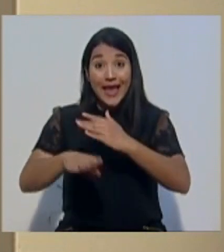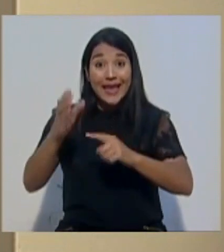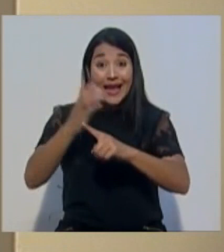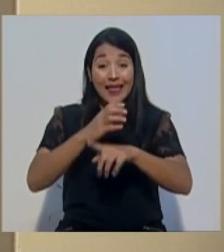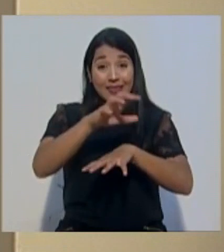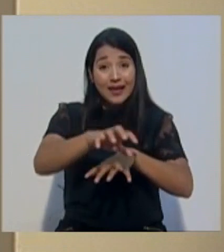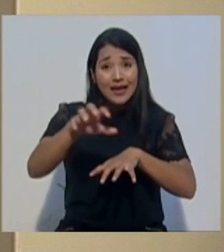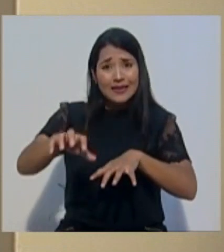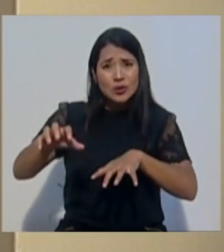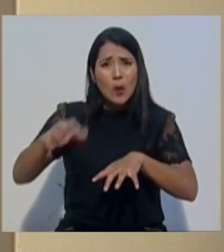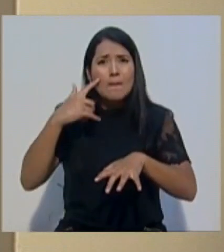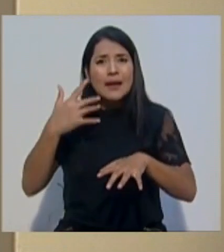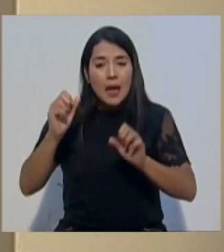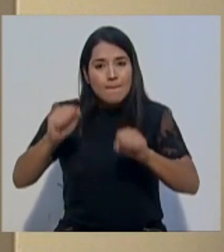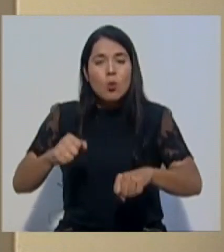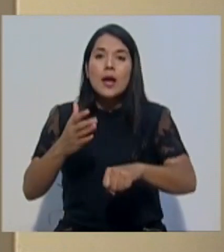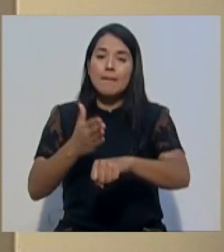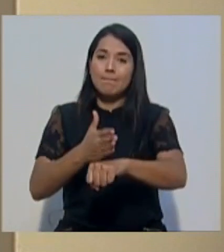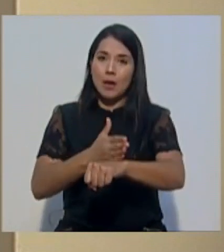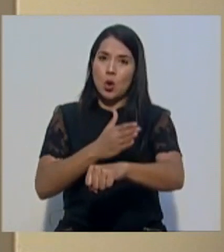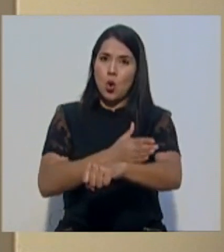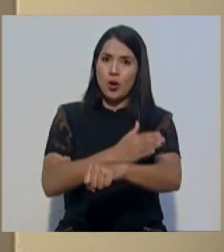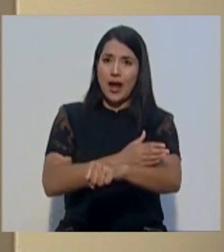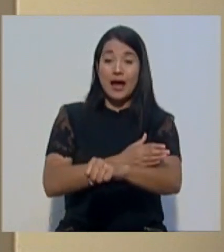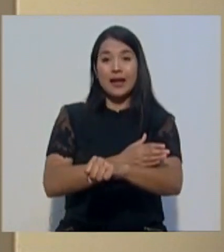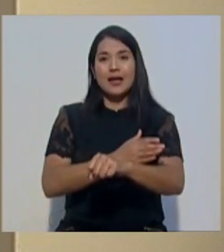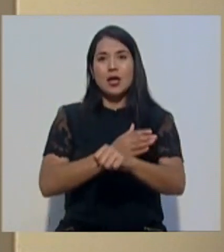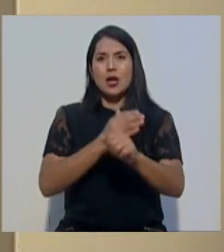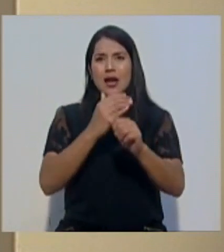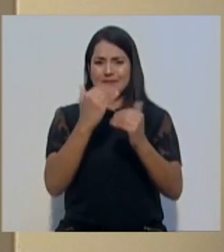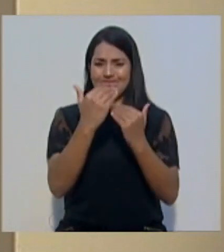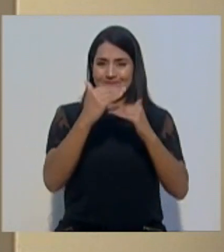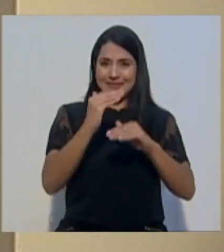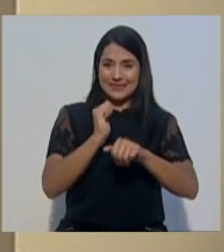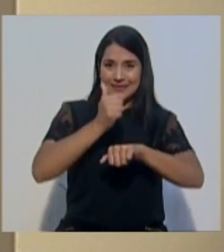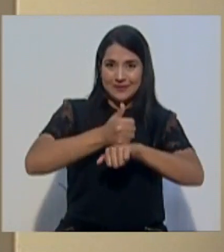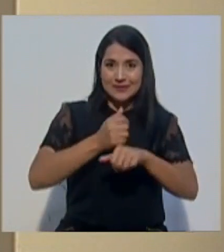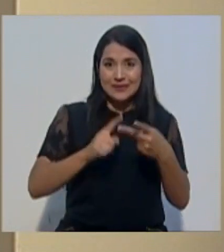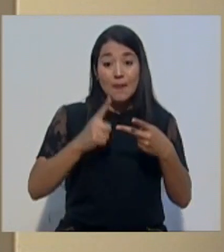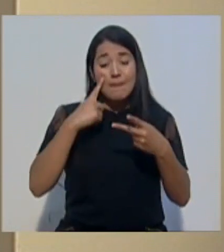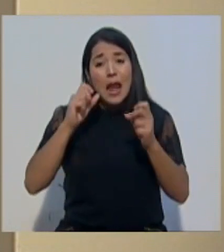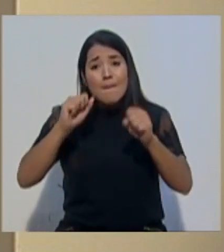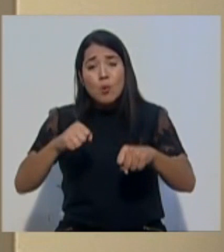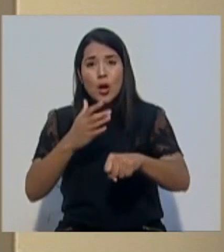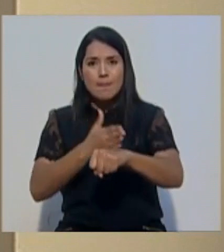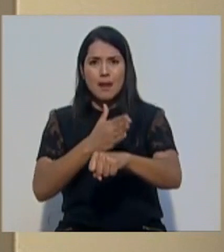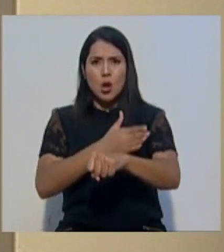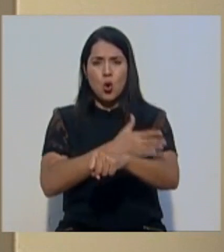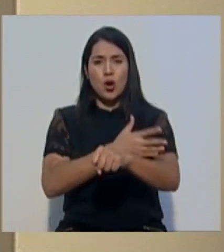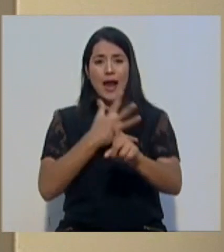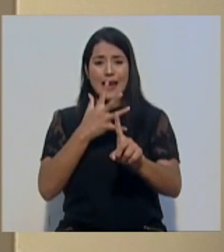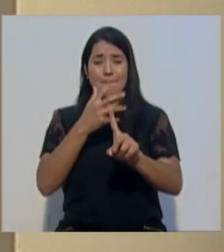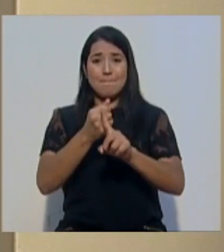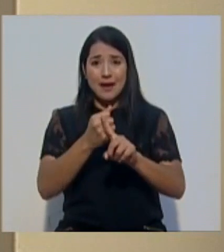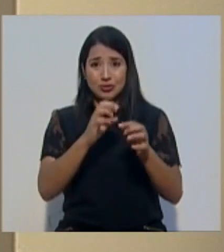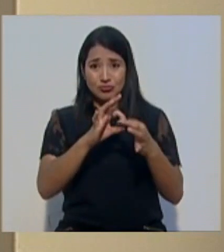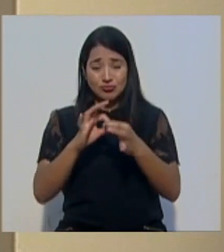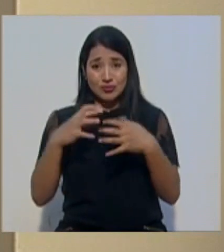poder mejorar las medidas sanitarias, para poder disminuir el impacto en la salud del